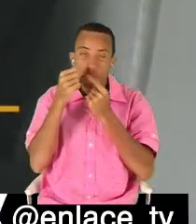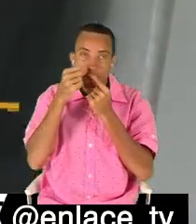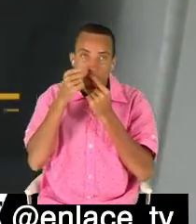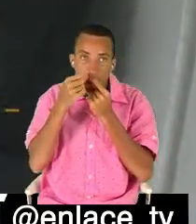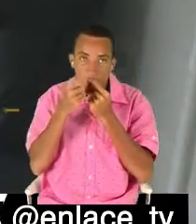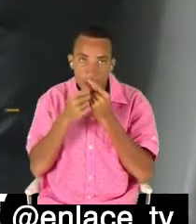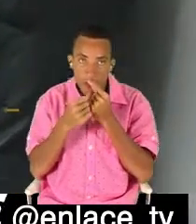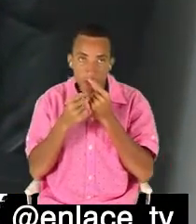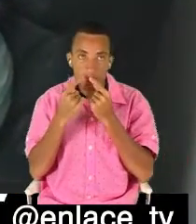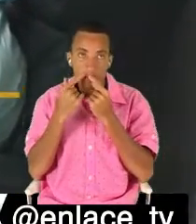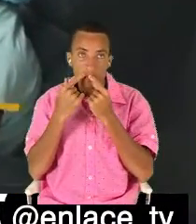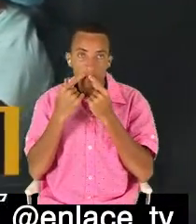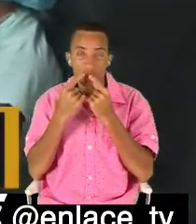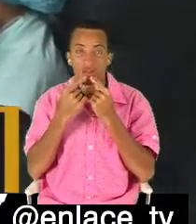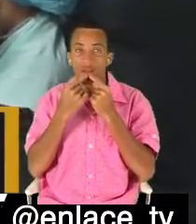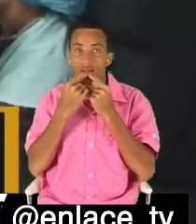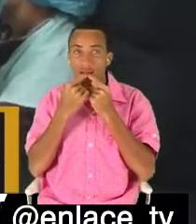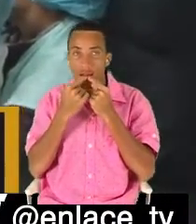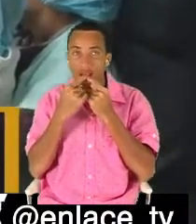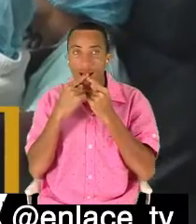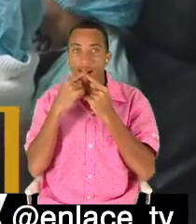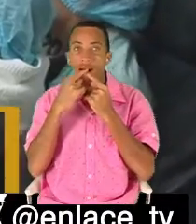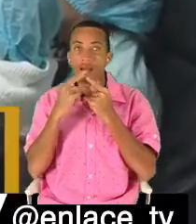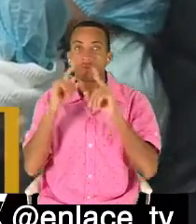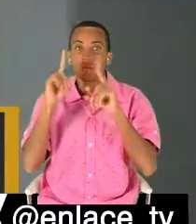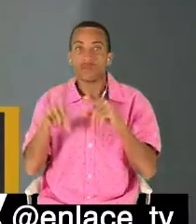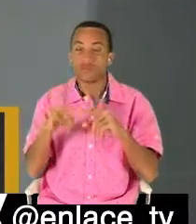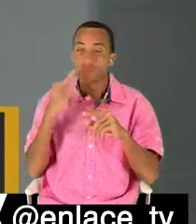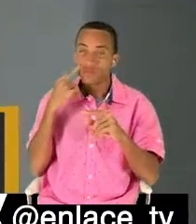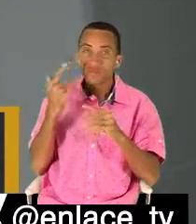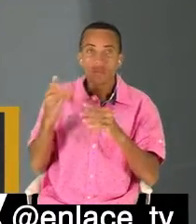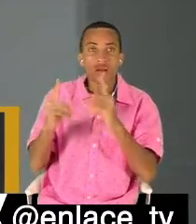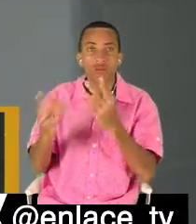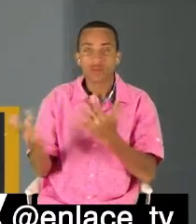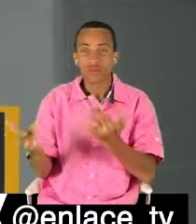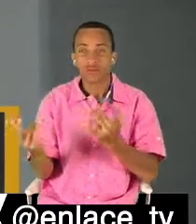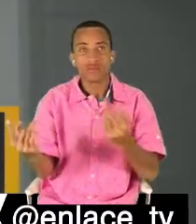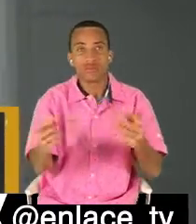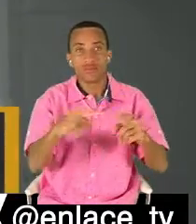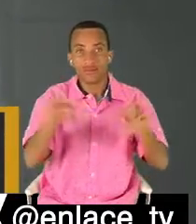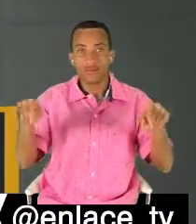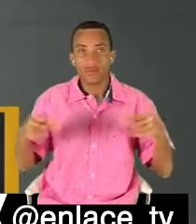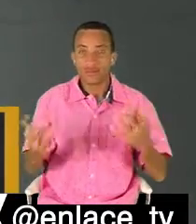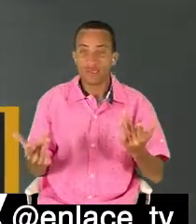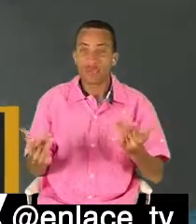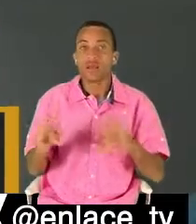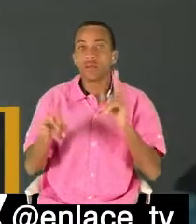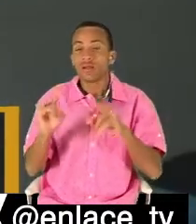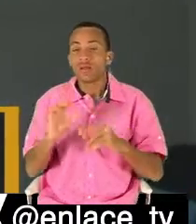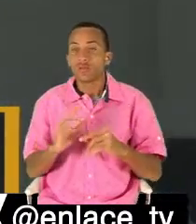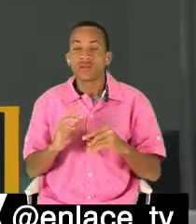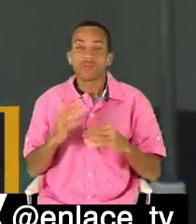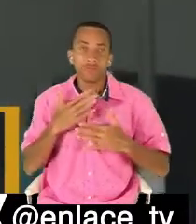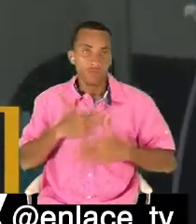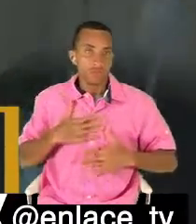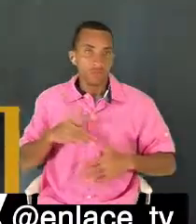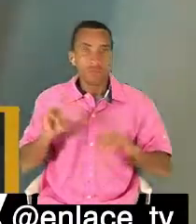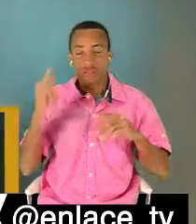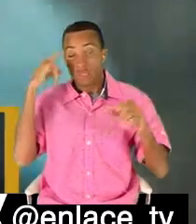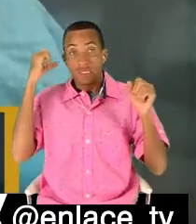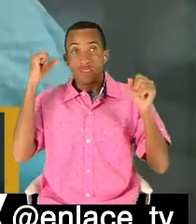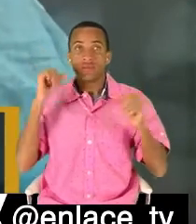fisurado. Sentimientos encontrados se viven en las salas de espera. Algunos angustiados, otros más tranquilos. Sin embargo, cumplen la